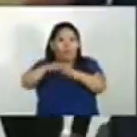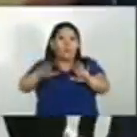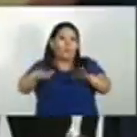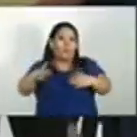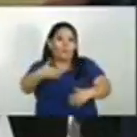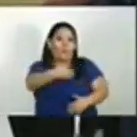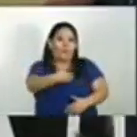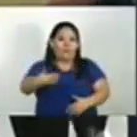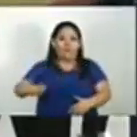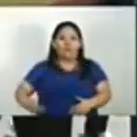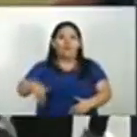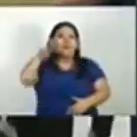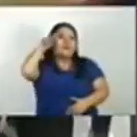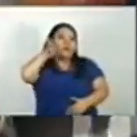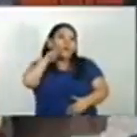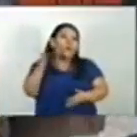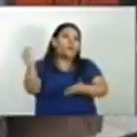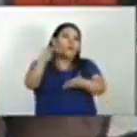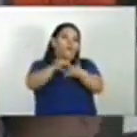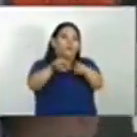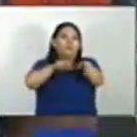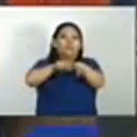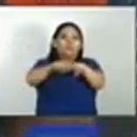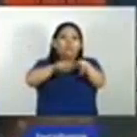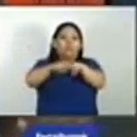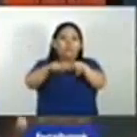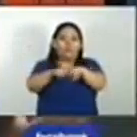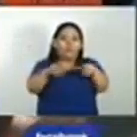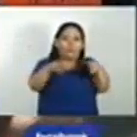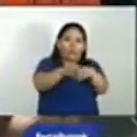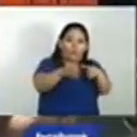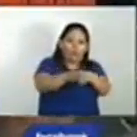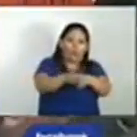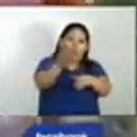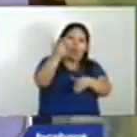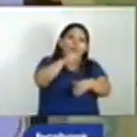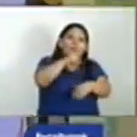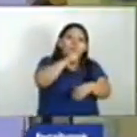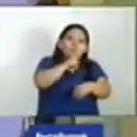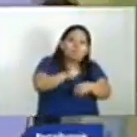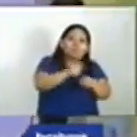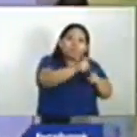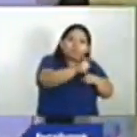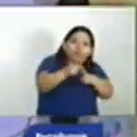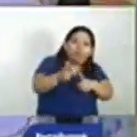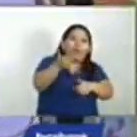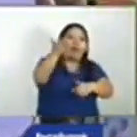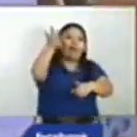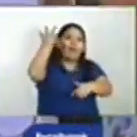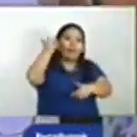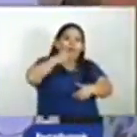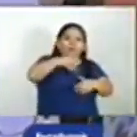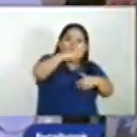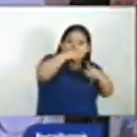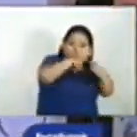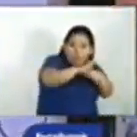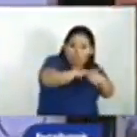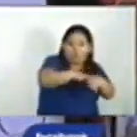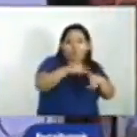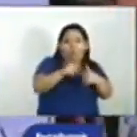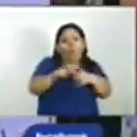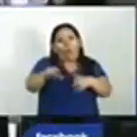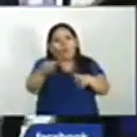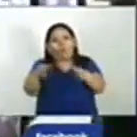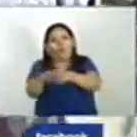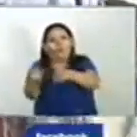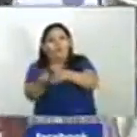de la República buscará la reelección. Algunos grupos como veteranos de guerra y excombatientes, así como sindicatos y familiares de personas